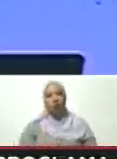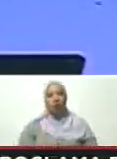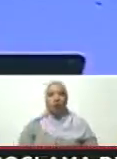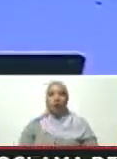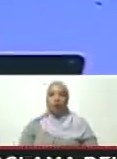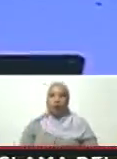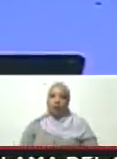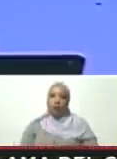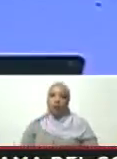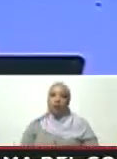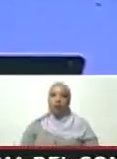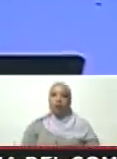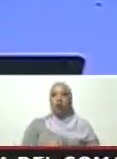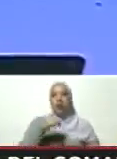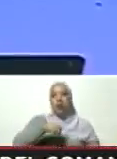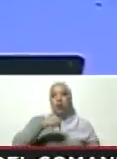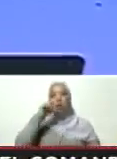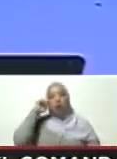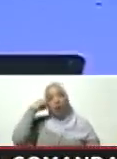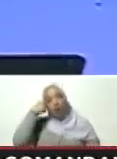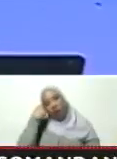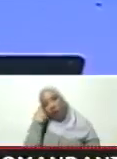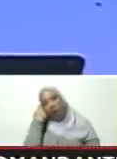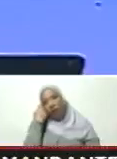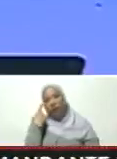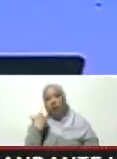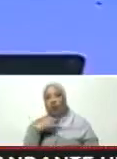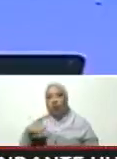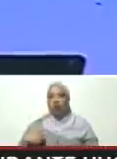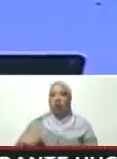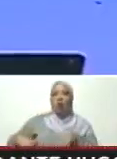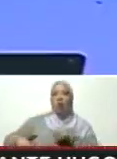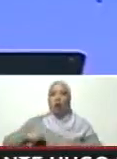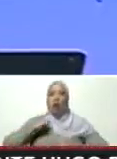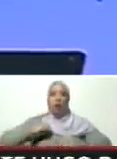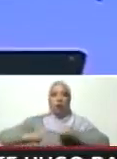en estos días en que nos movemos